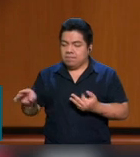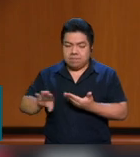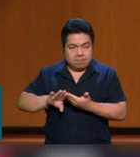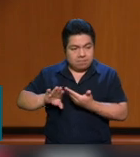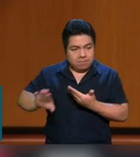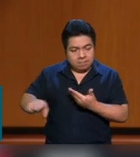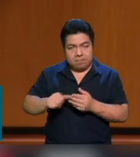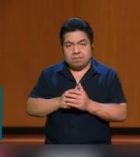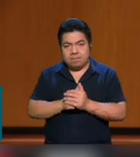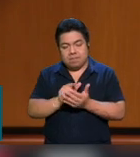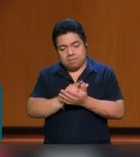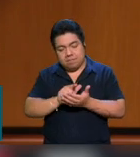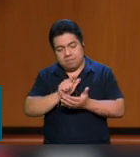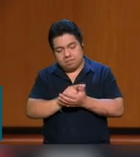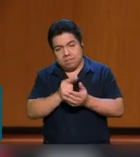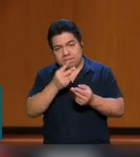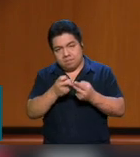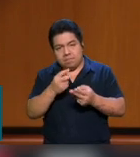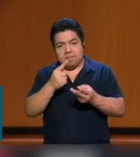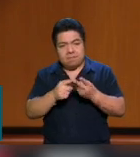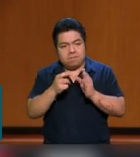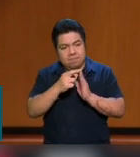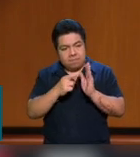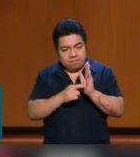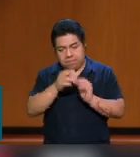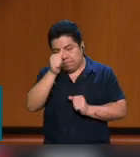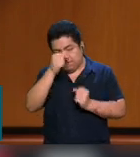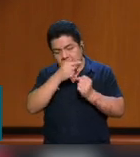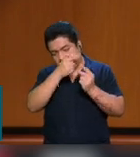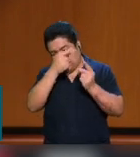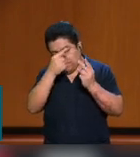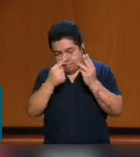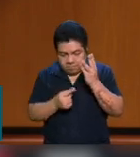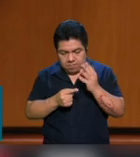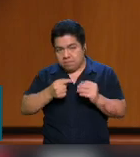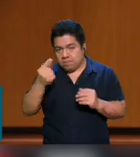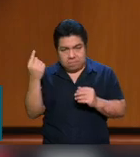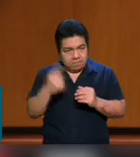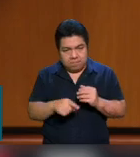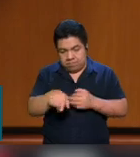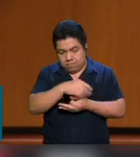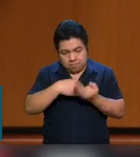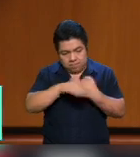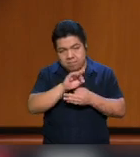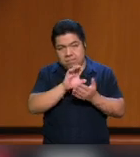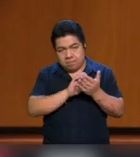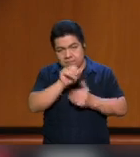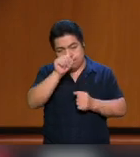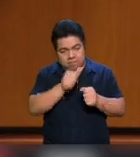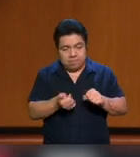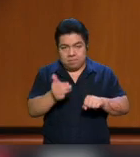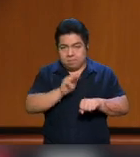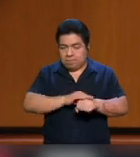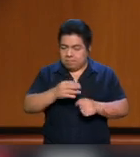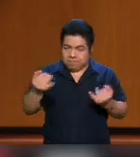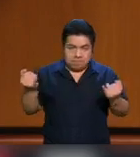previstas en leyes secundarias, reglamentos, acuerdos y cualquier otro ordenamiento normativo de carácter administrativo.